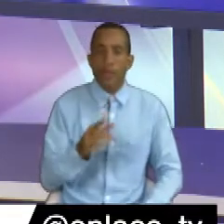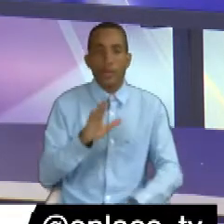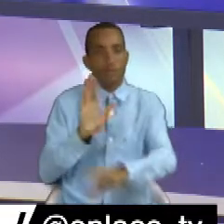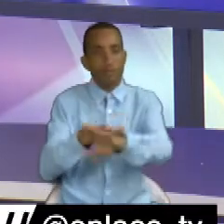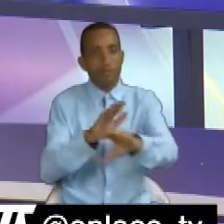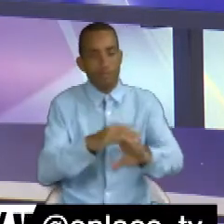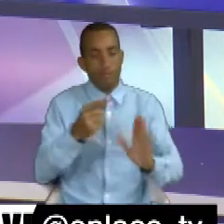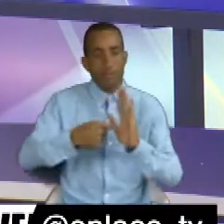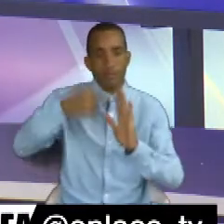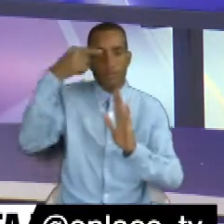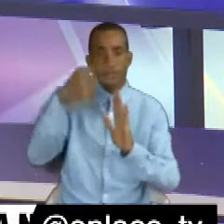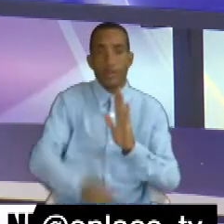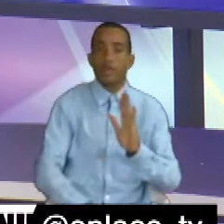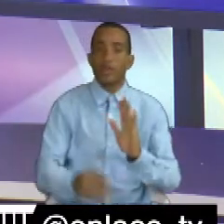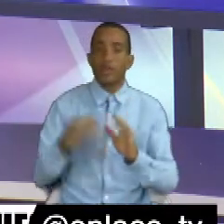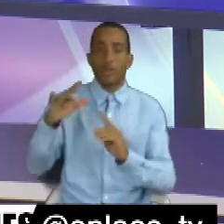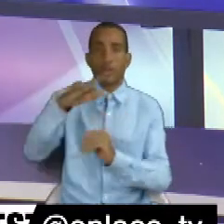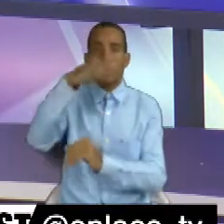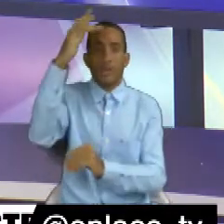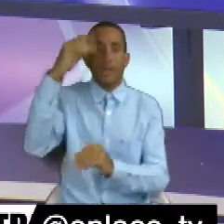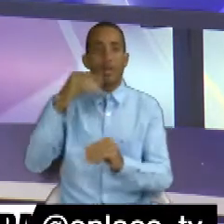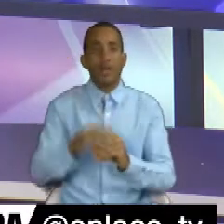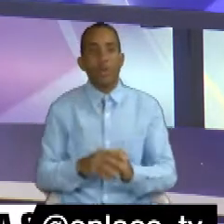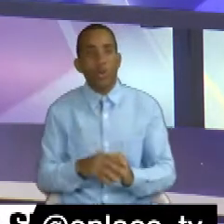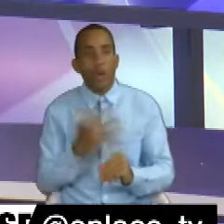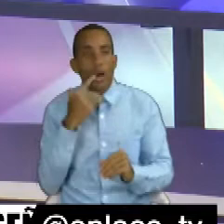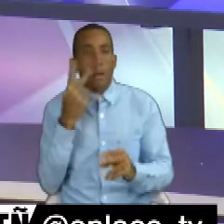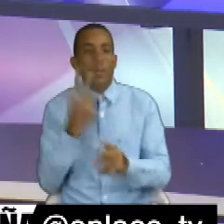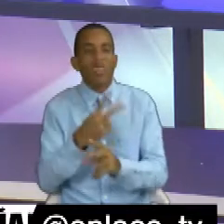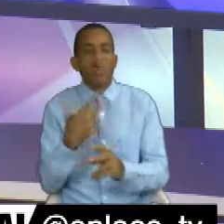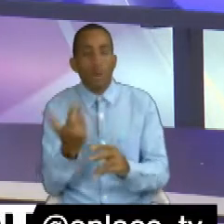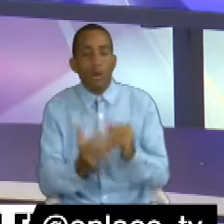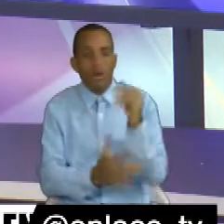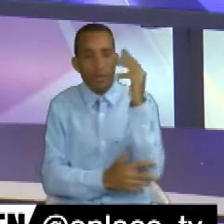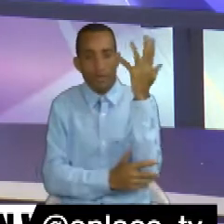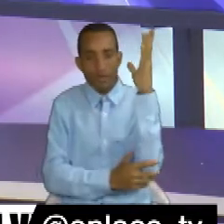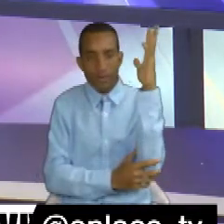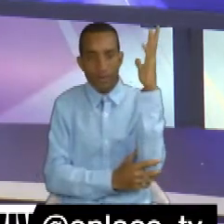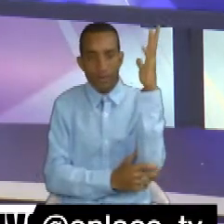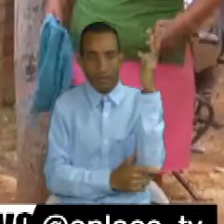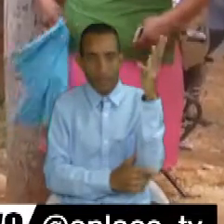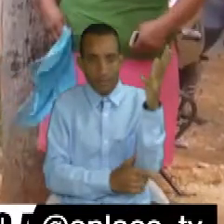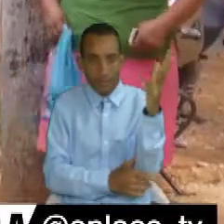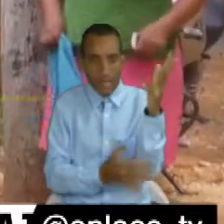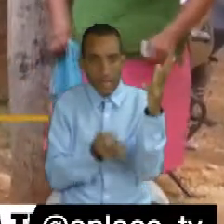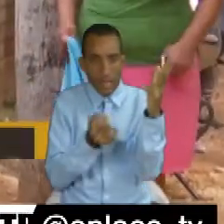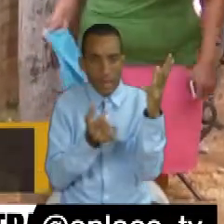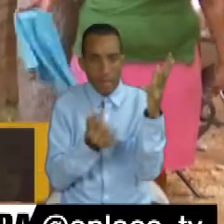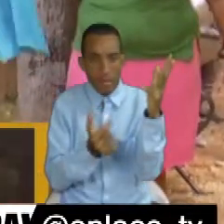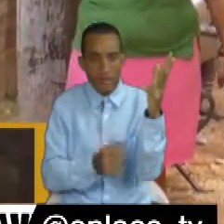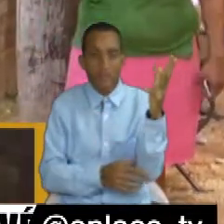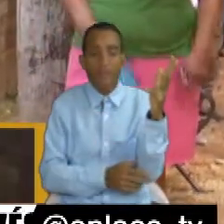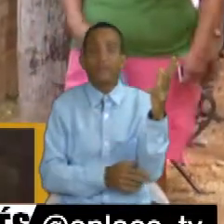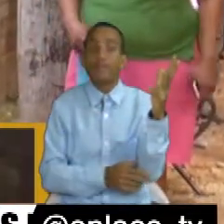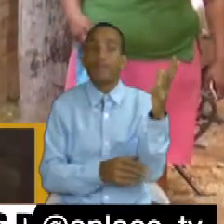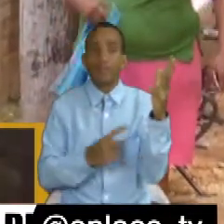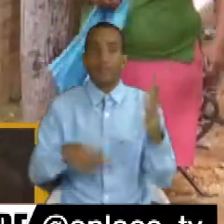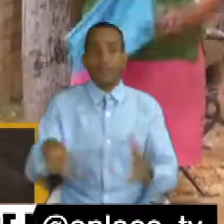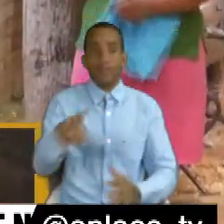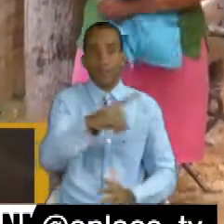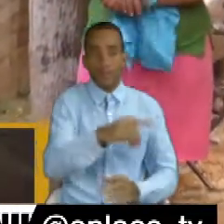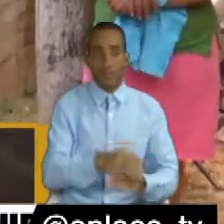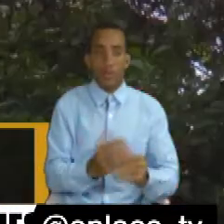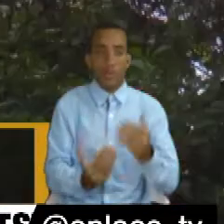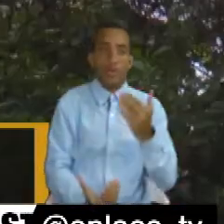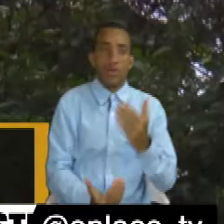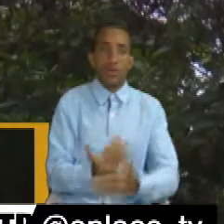la poda de un árbol que amenaza con caer sobre humildes viviendas del sector. Esos vecinos del asentamiento humano Nueva Juventud del barrio